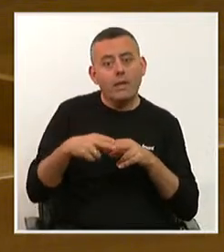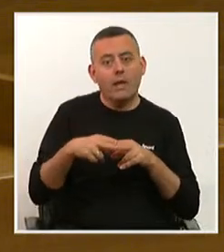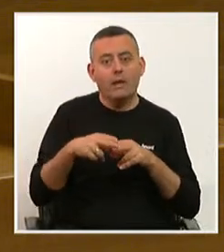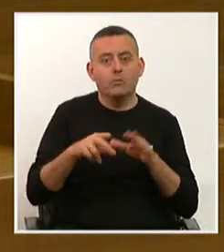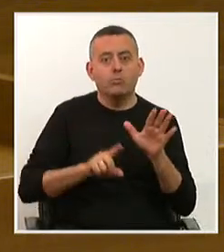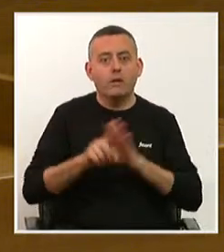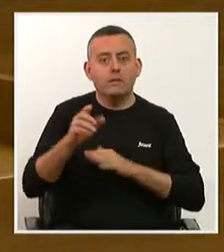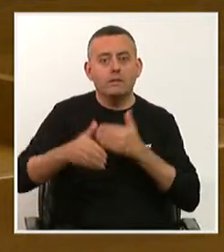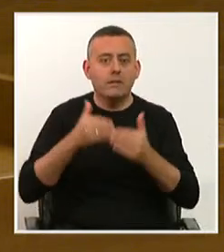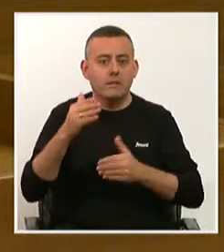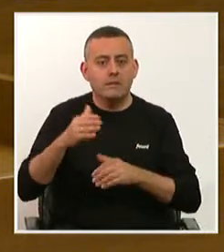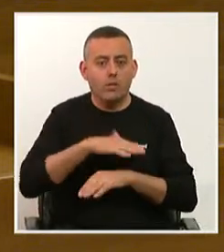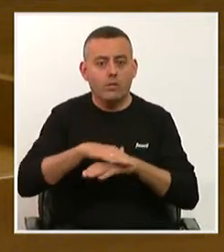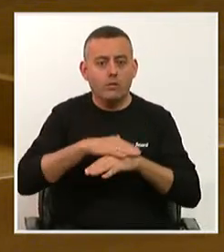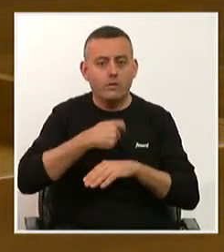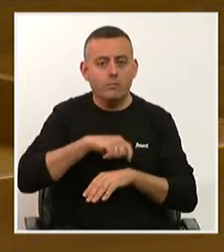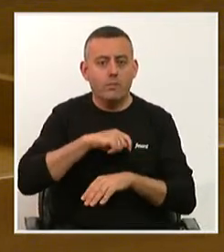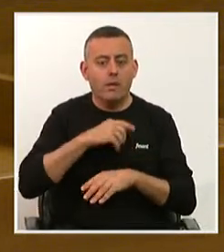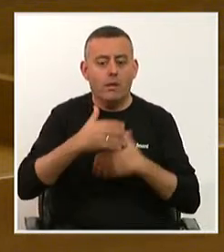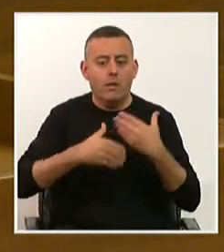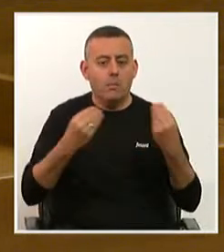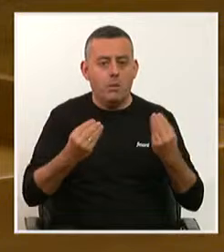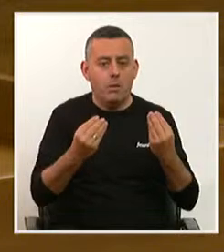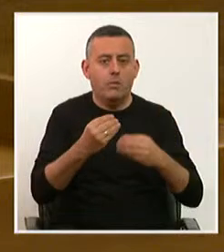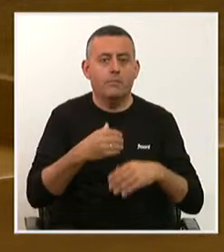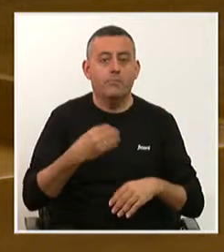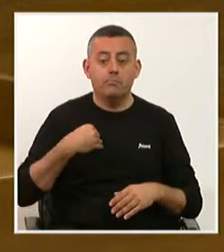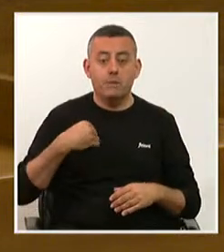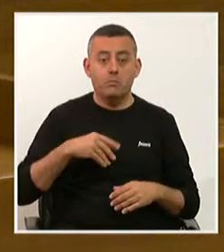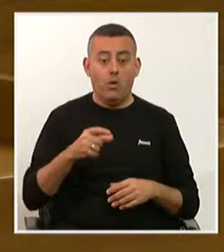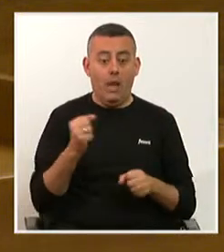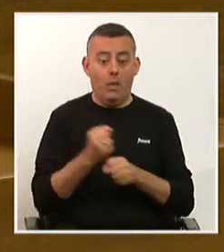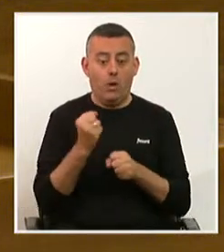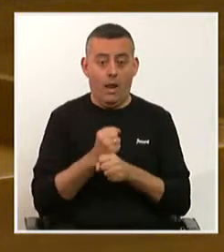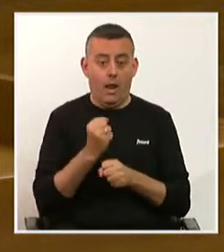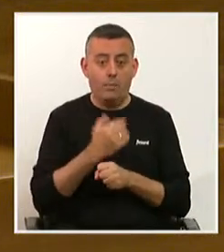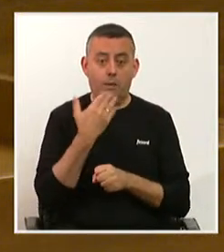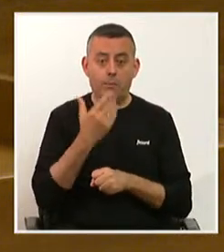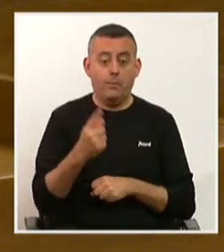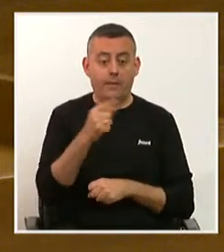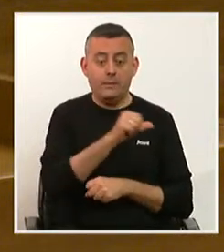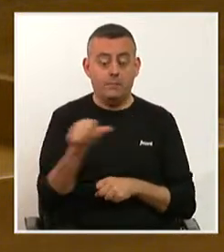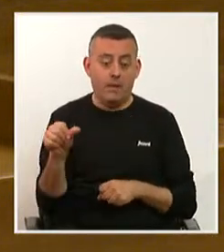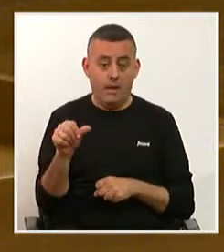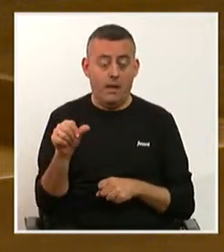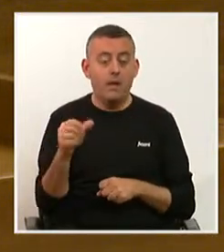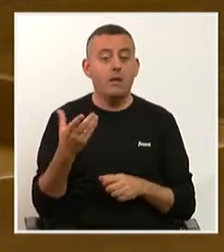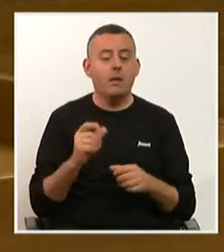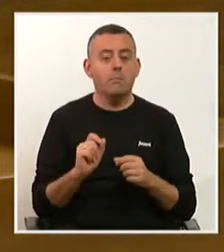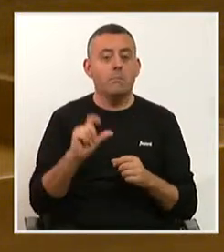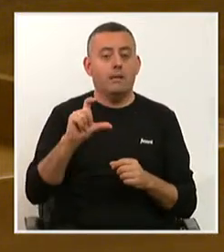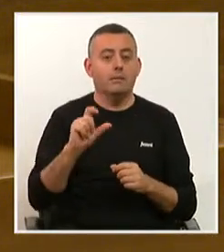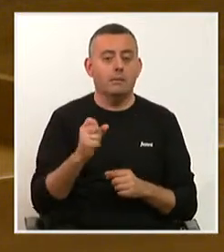materia laboral aquaa ha aent el salar mim profesional fins